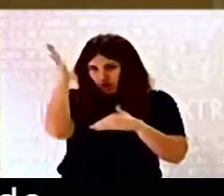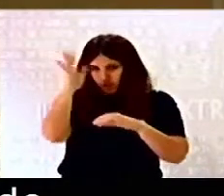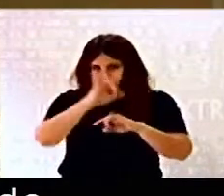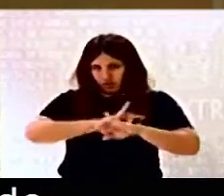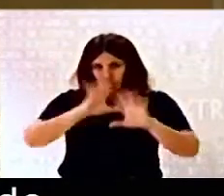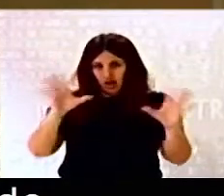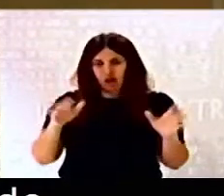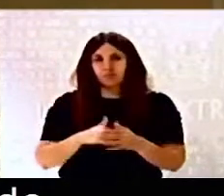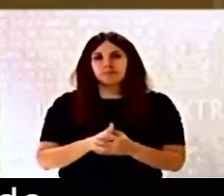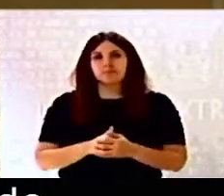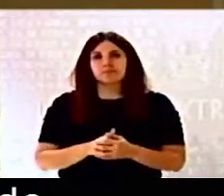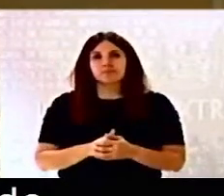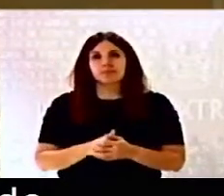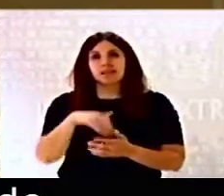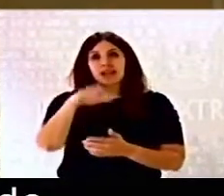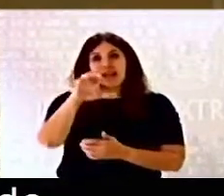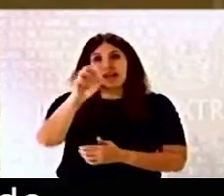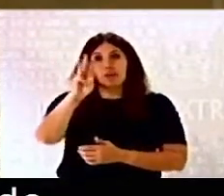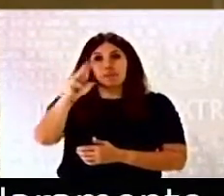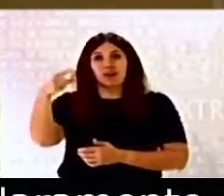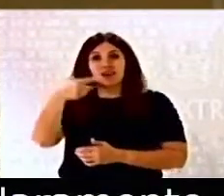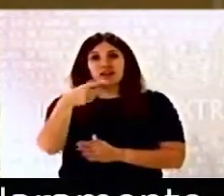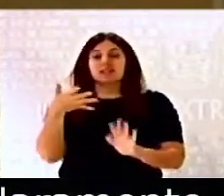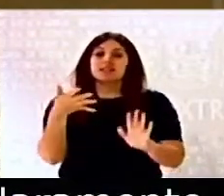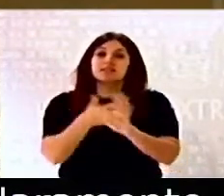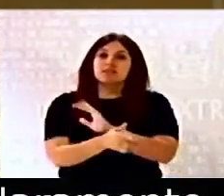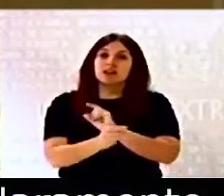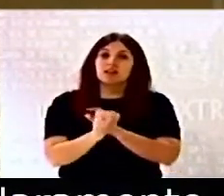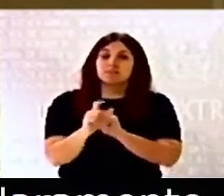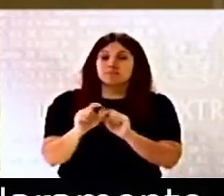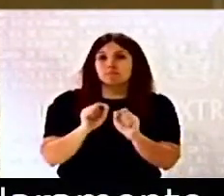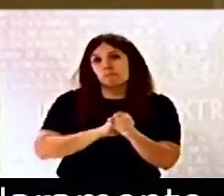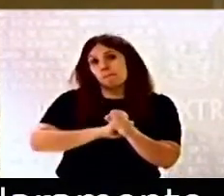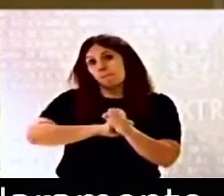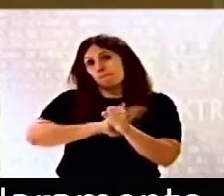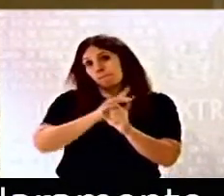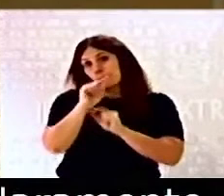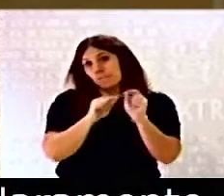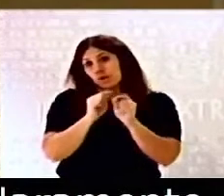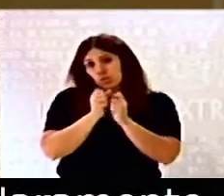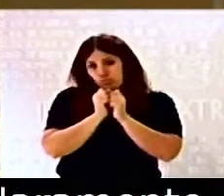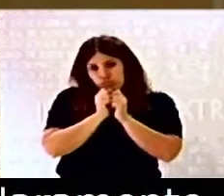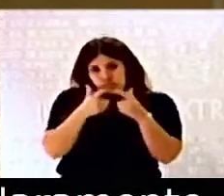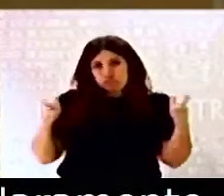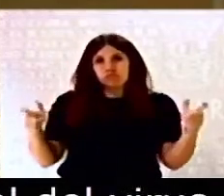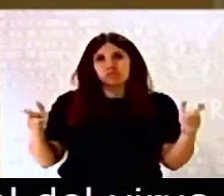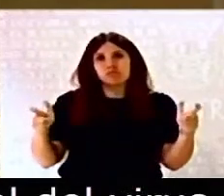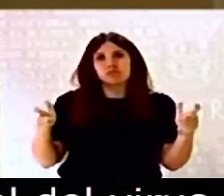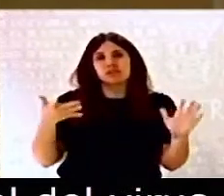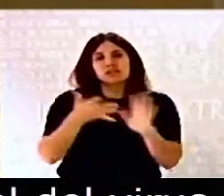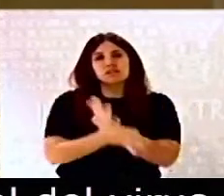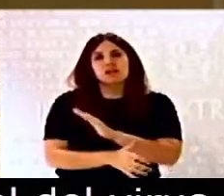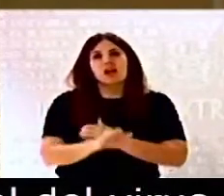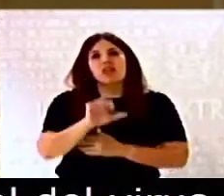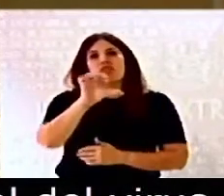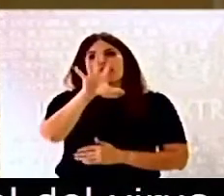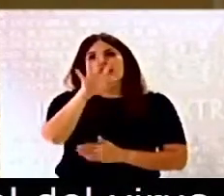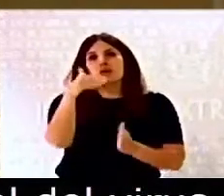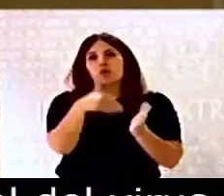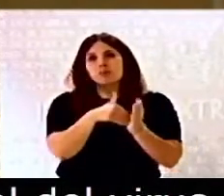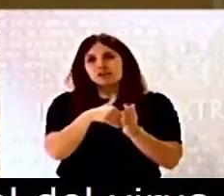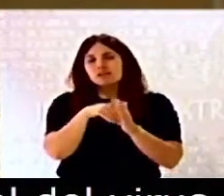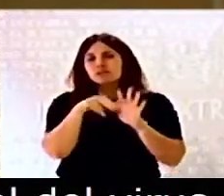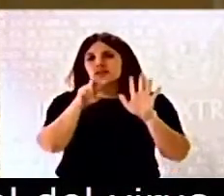es el objetivo, y el EPG, que es el crecimiento potencial del virus, por encima de 100, en 5.762.